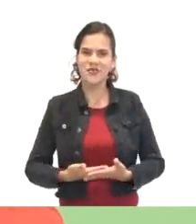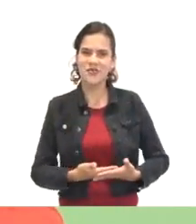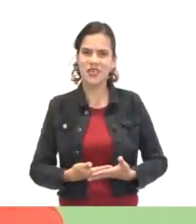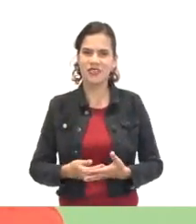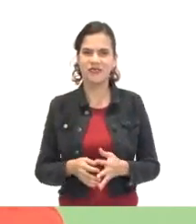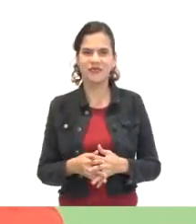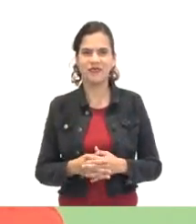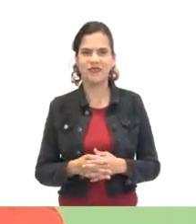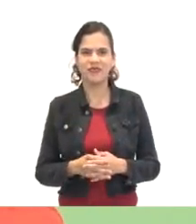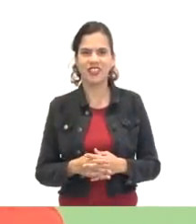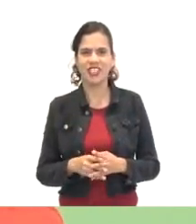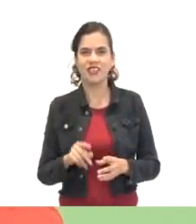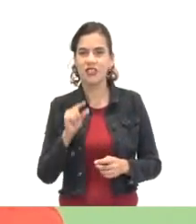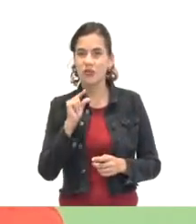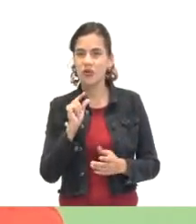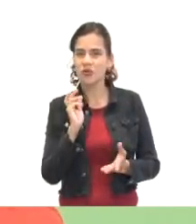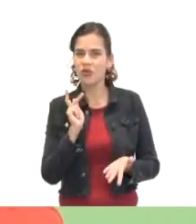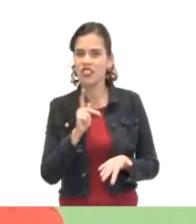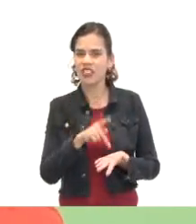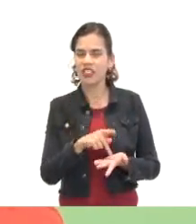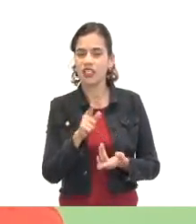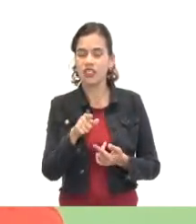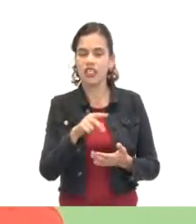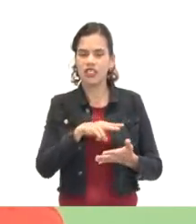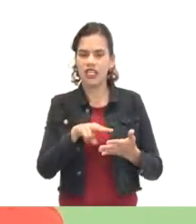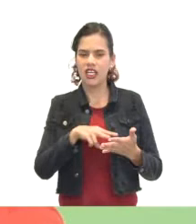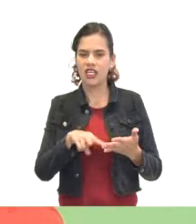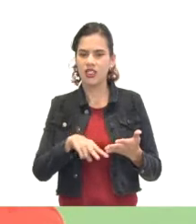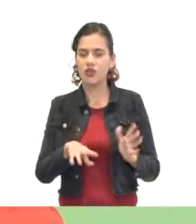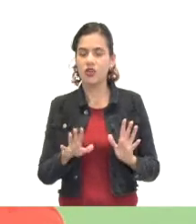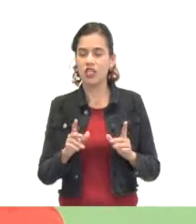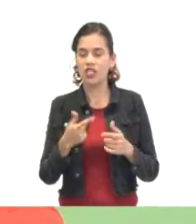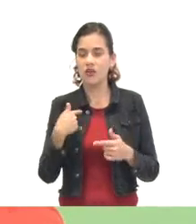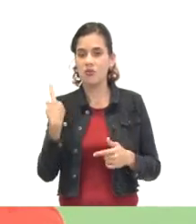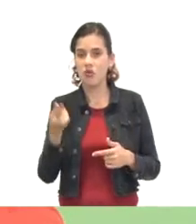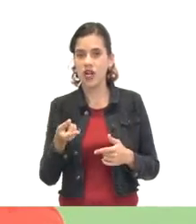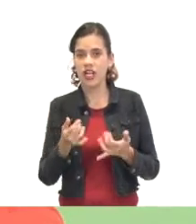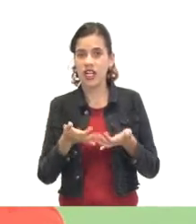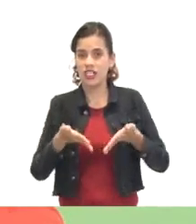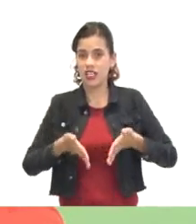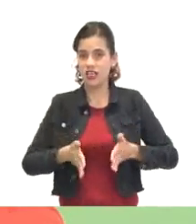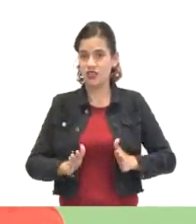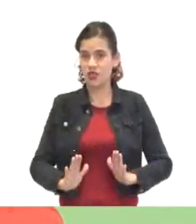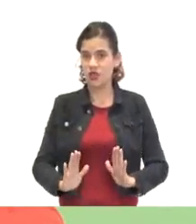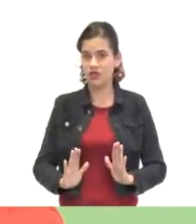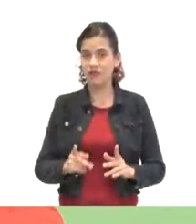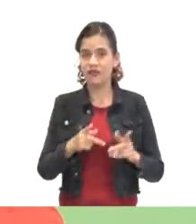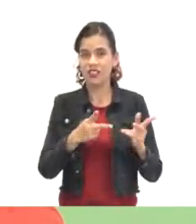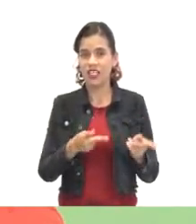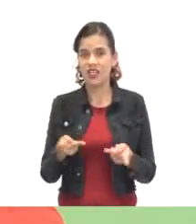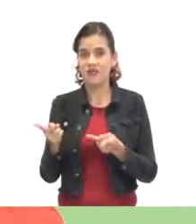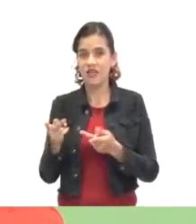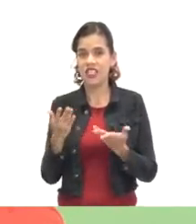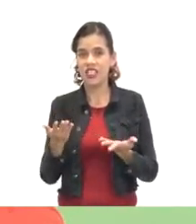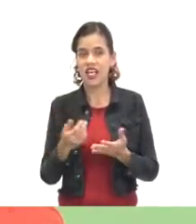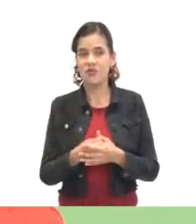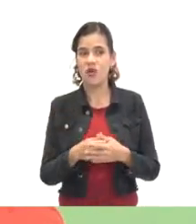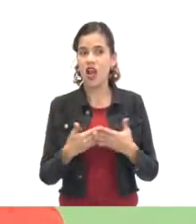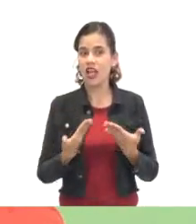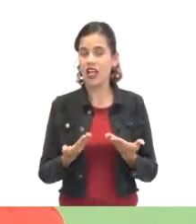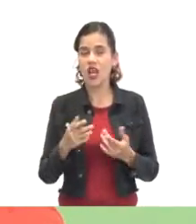de ese niño que está por llegar. Y bueno, en esta lectura amena, una vez que ya nació la niña o el niño, te invitamos a